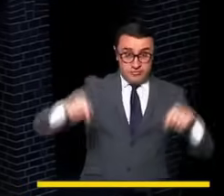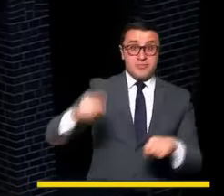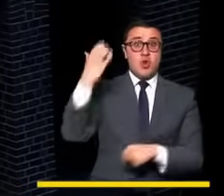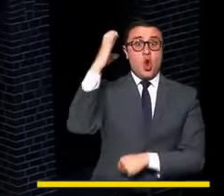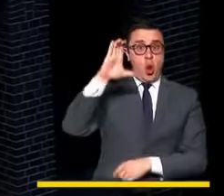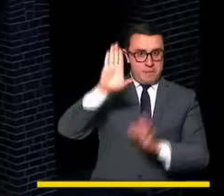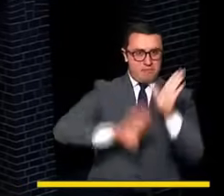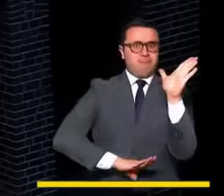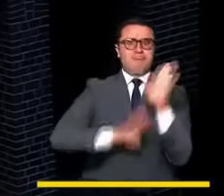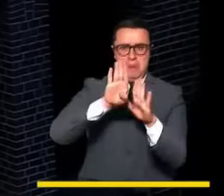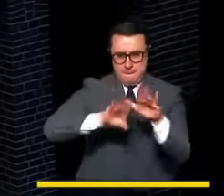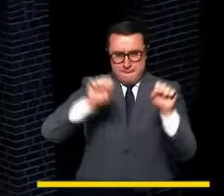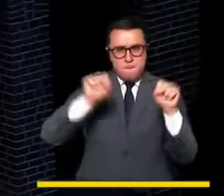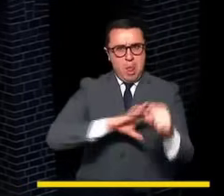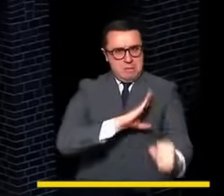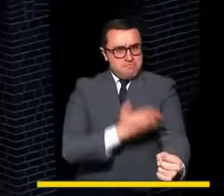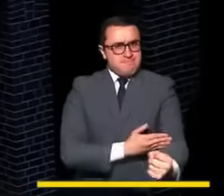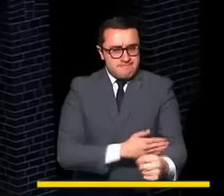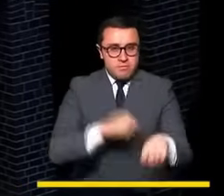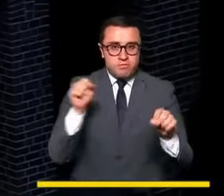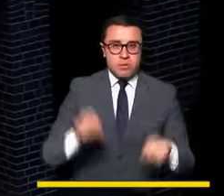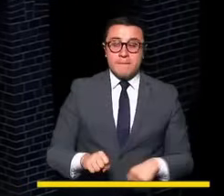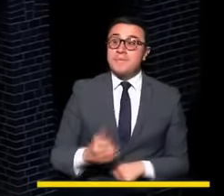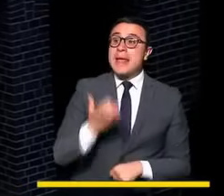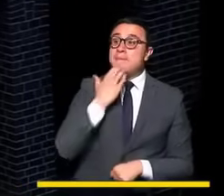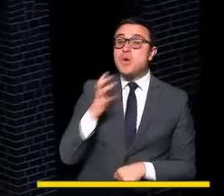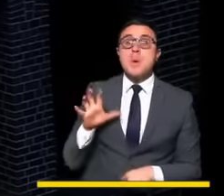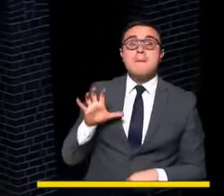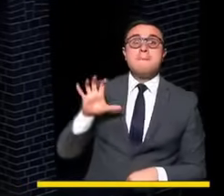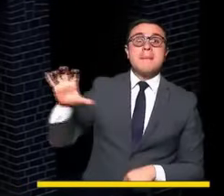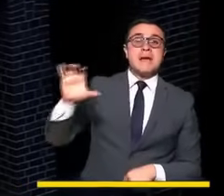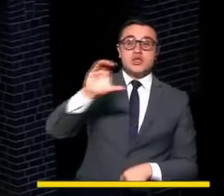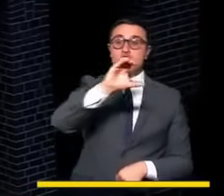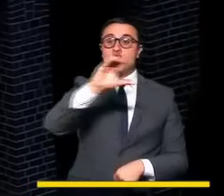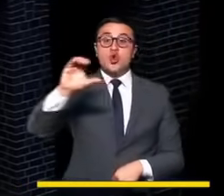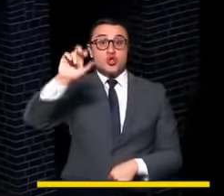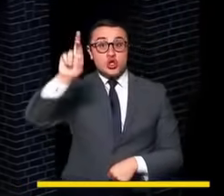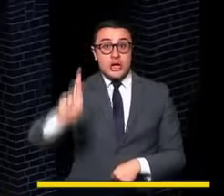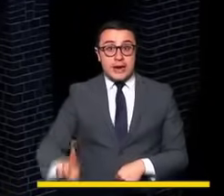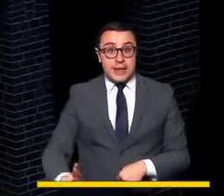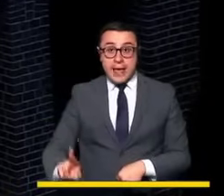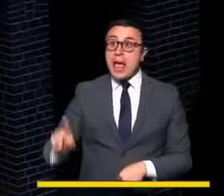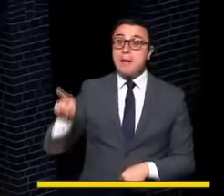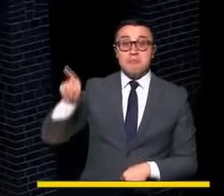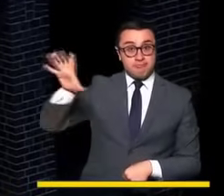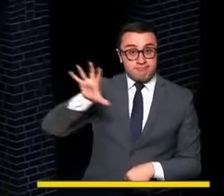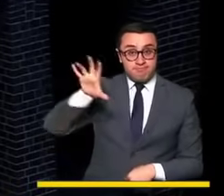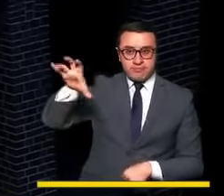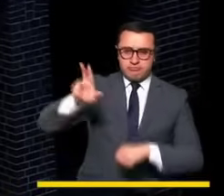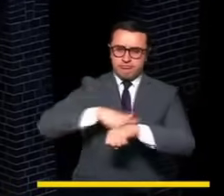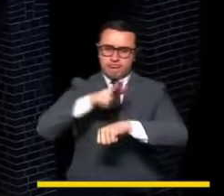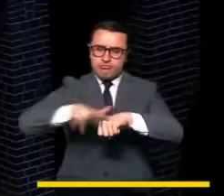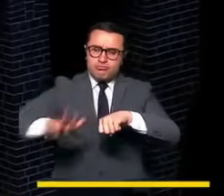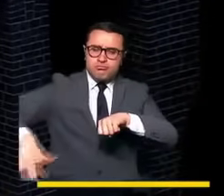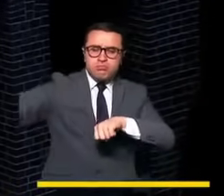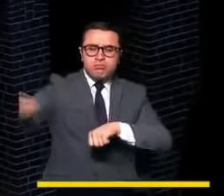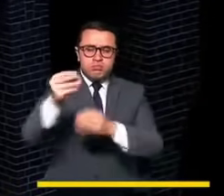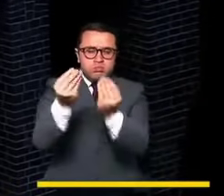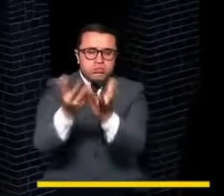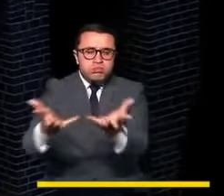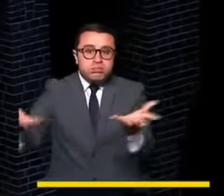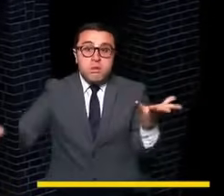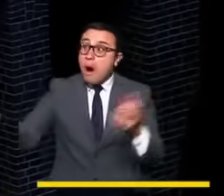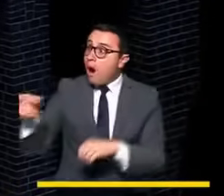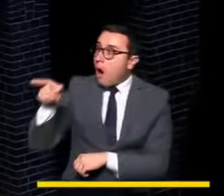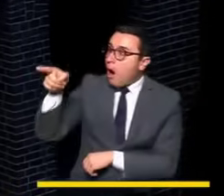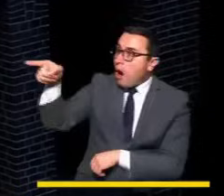potencial para ello. Costa Rica, que ha desarrollado su turismo alrededor de su biodiversidad natural, es apenas